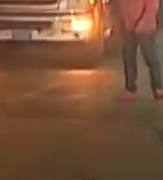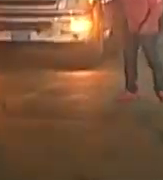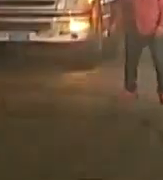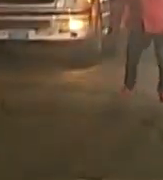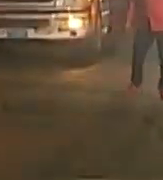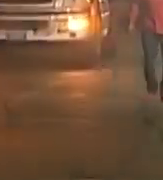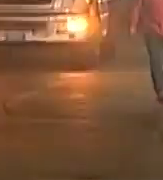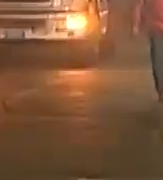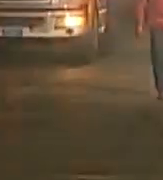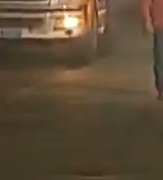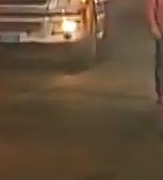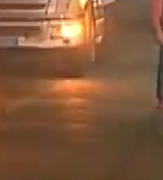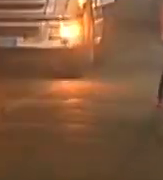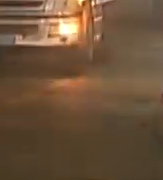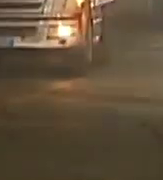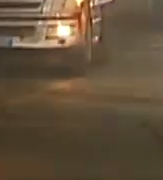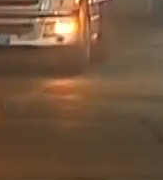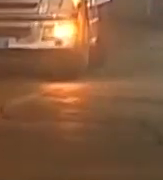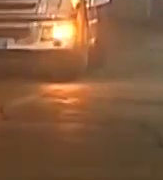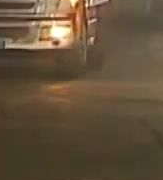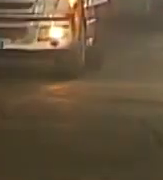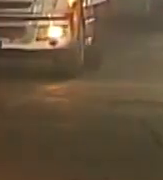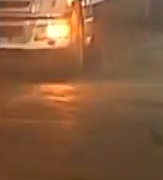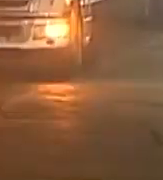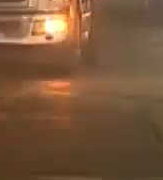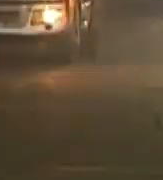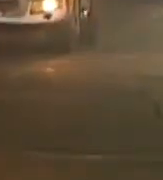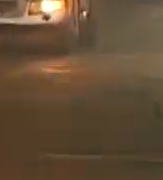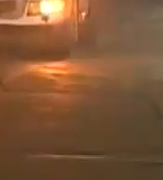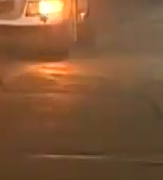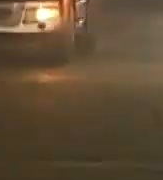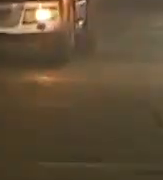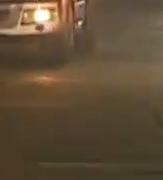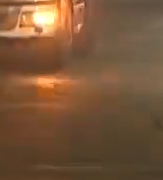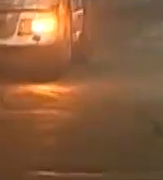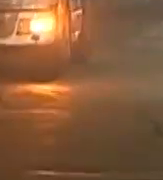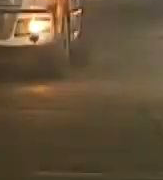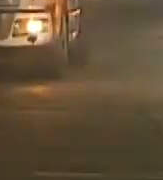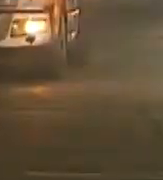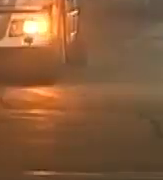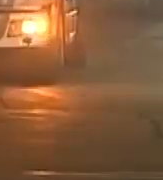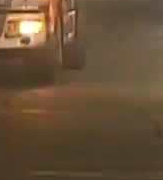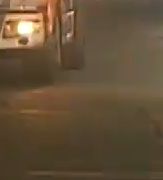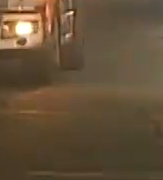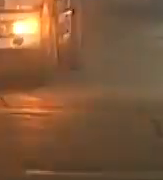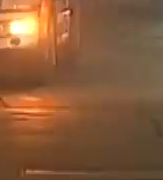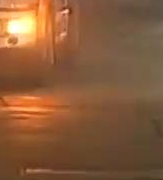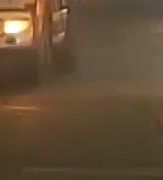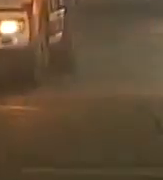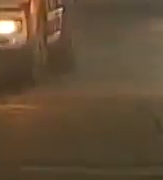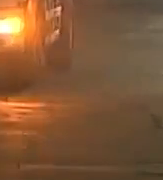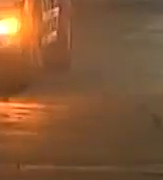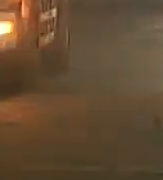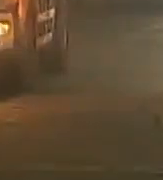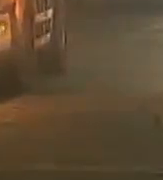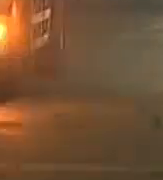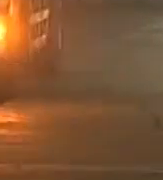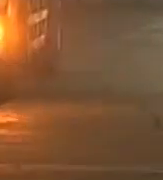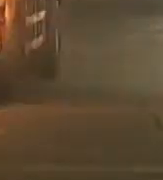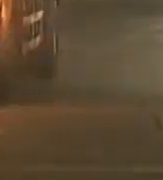Allá atrás viene la del Táchira, mira. Mérida, la de Trujillo, la del